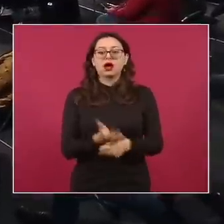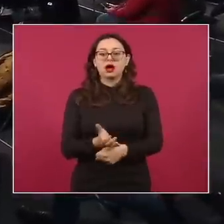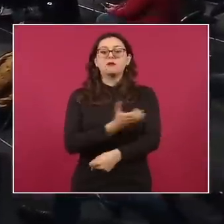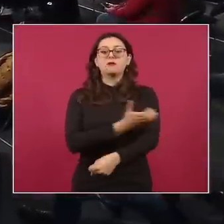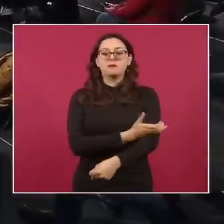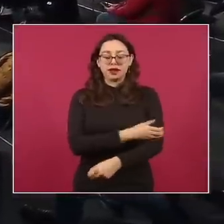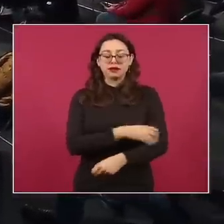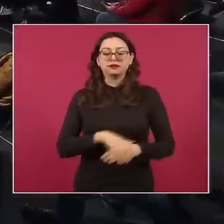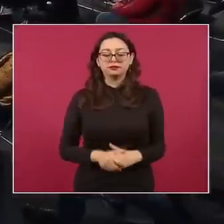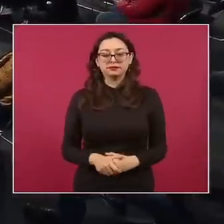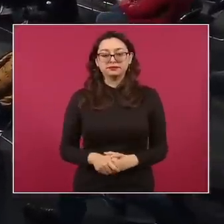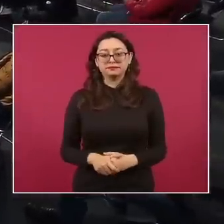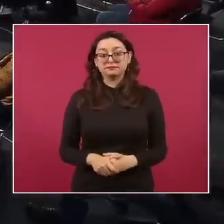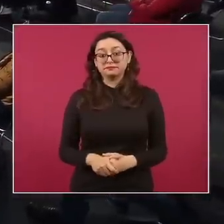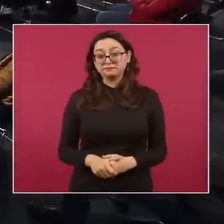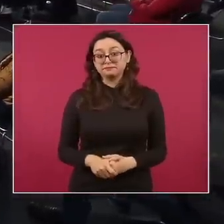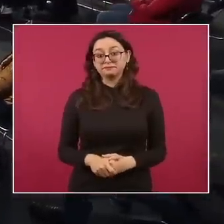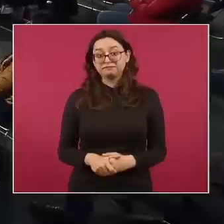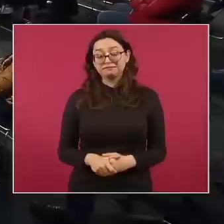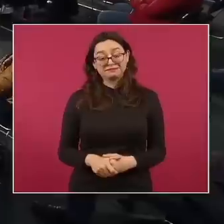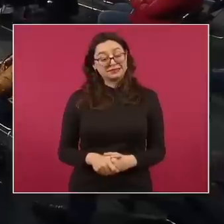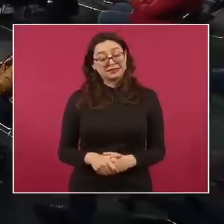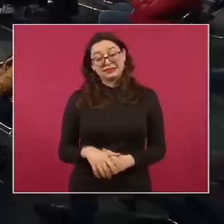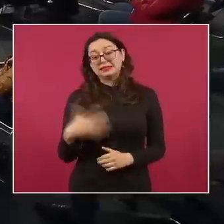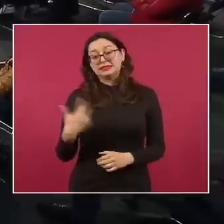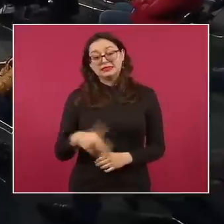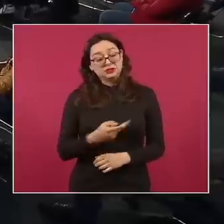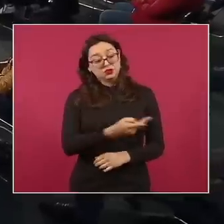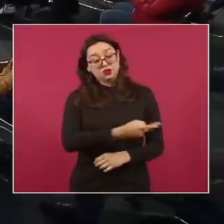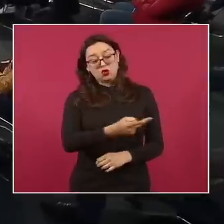servidores públicos de primera.